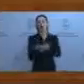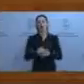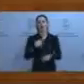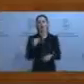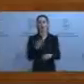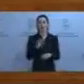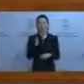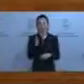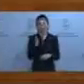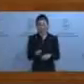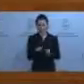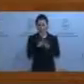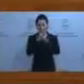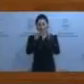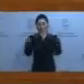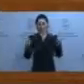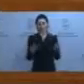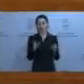tema,